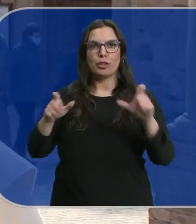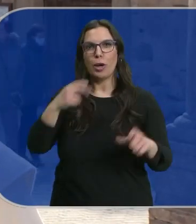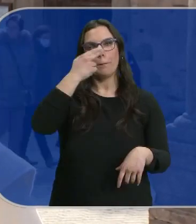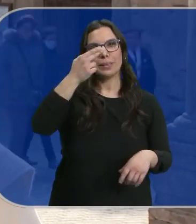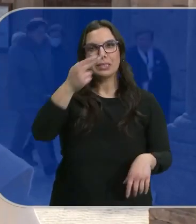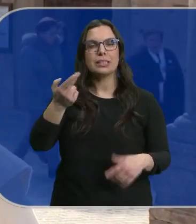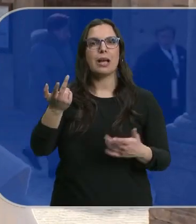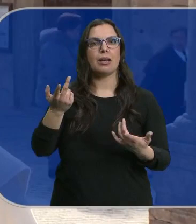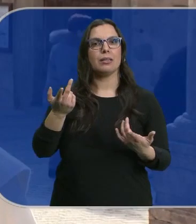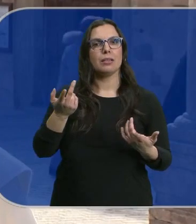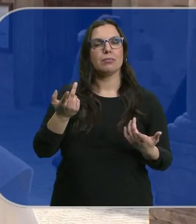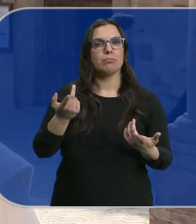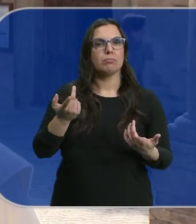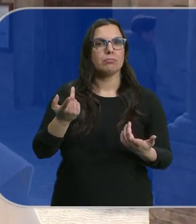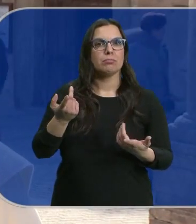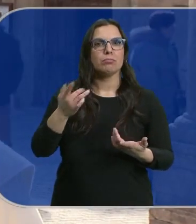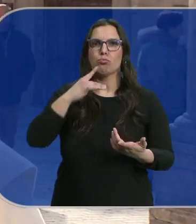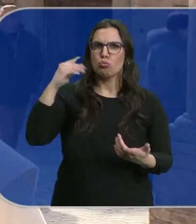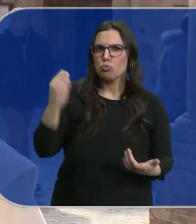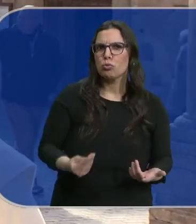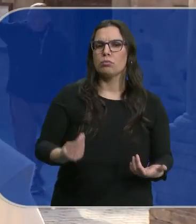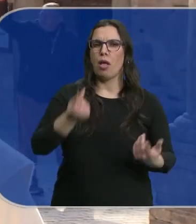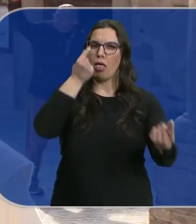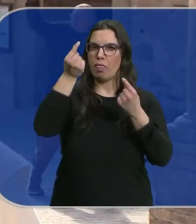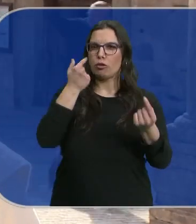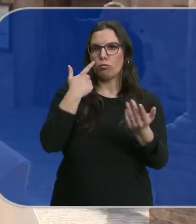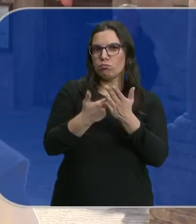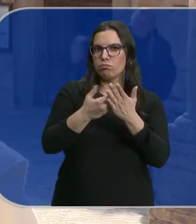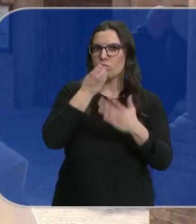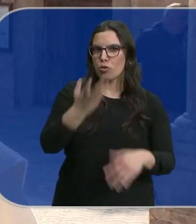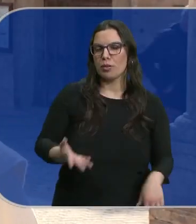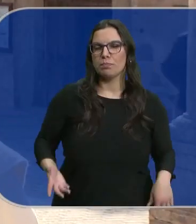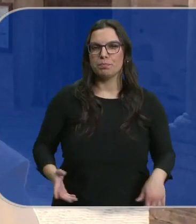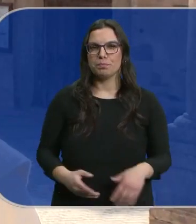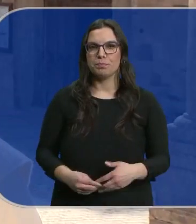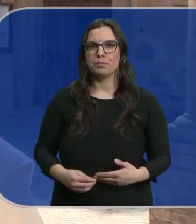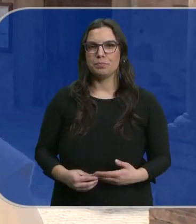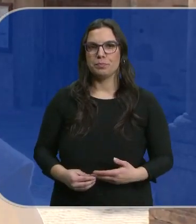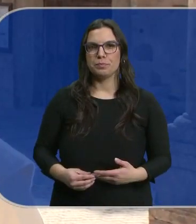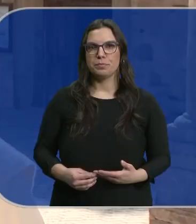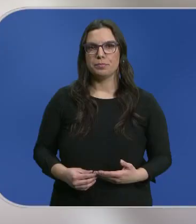los visitantes, que ha sido muy buena, las cifras ahí están.